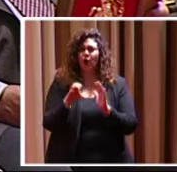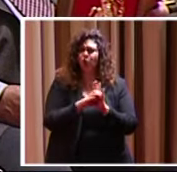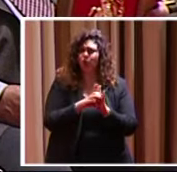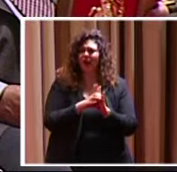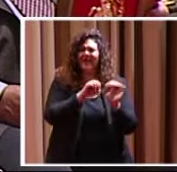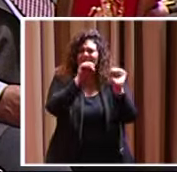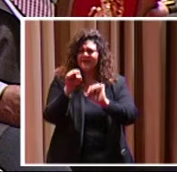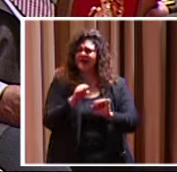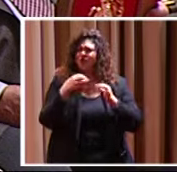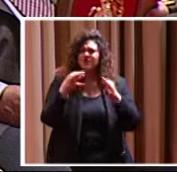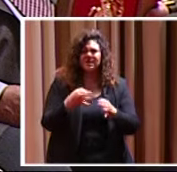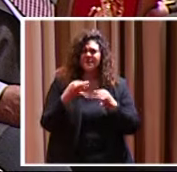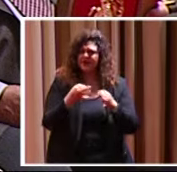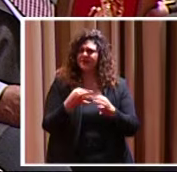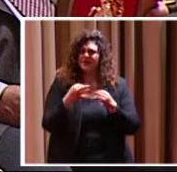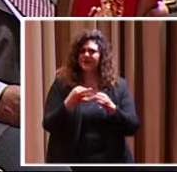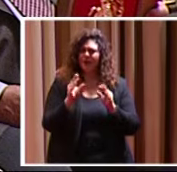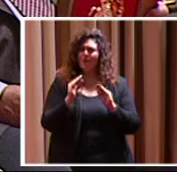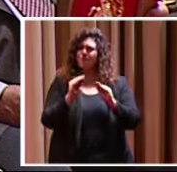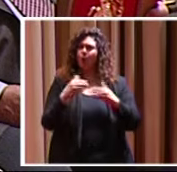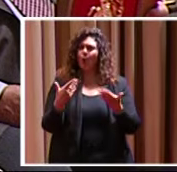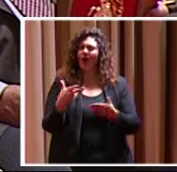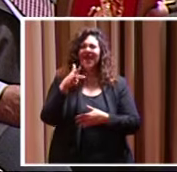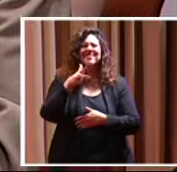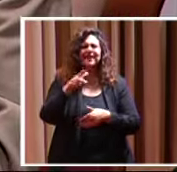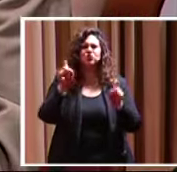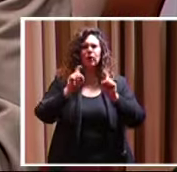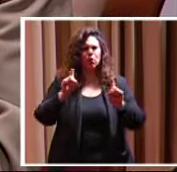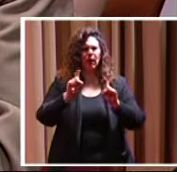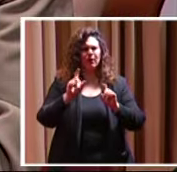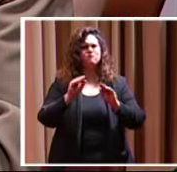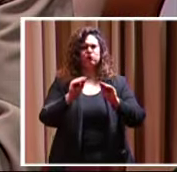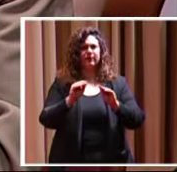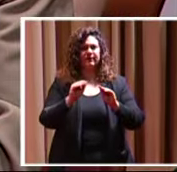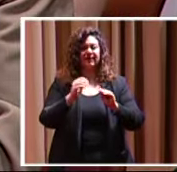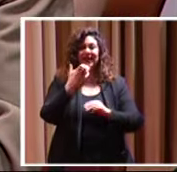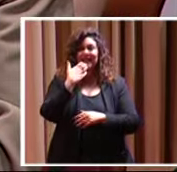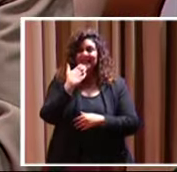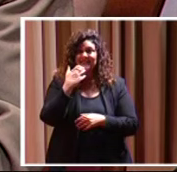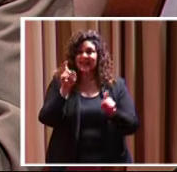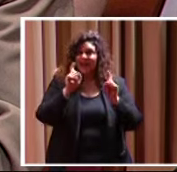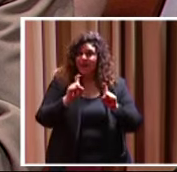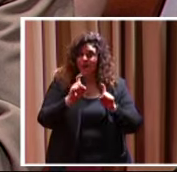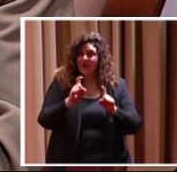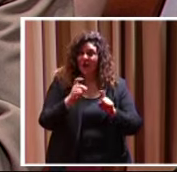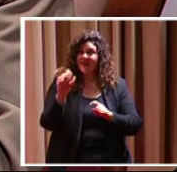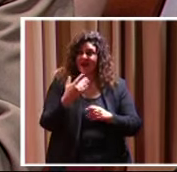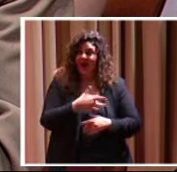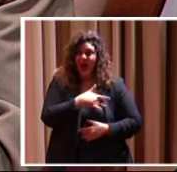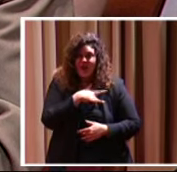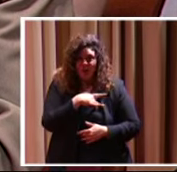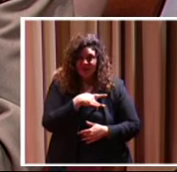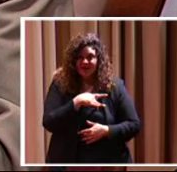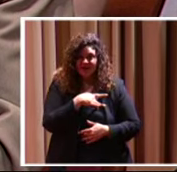defendidos siempre y entre ellos destaca el derecho a la educación. Y si la educación se hace con amor,